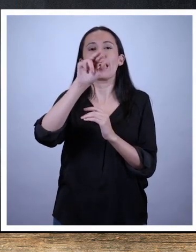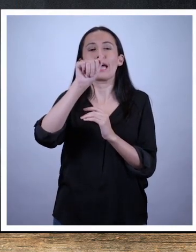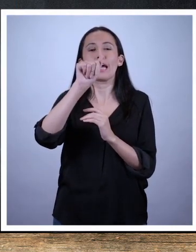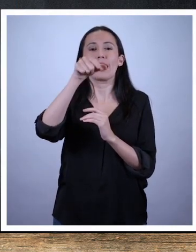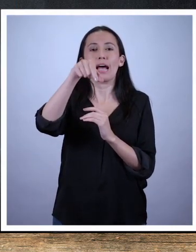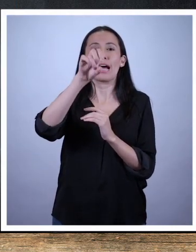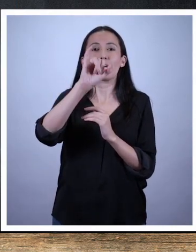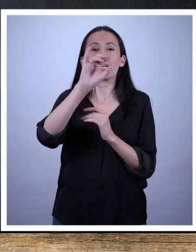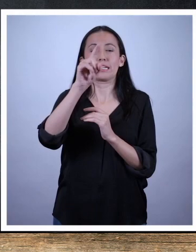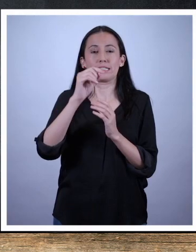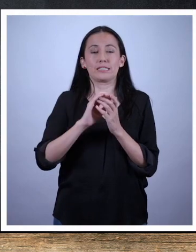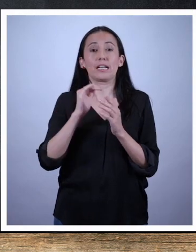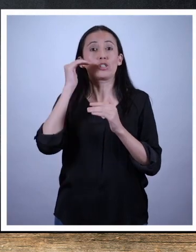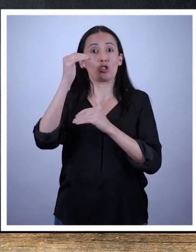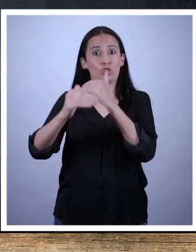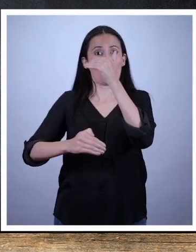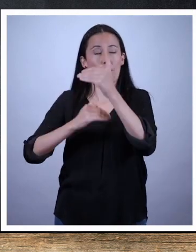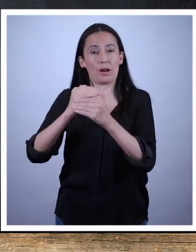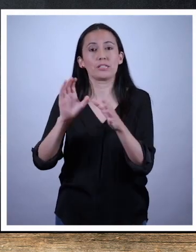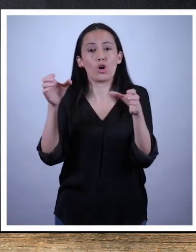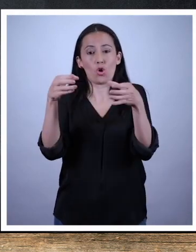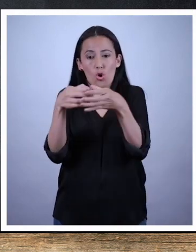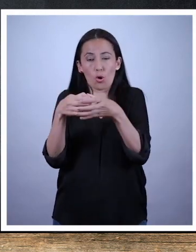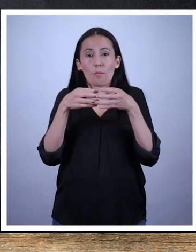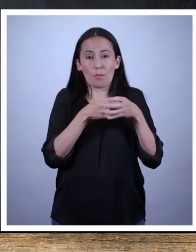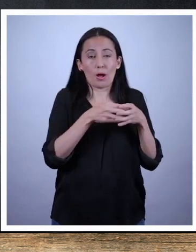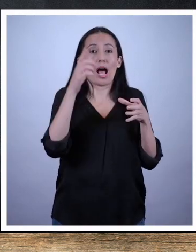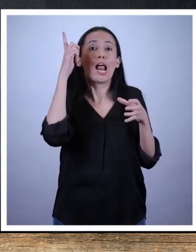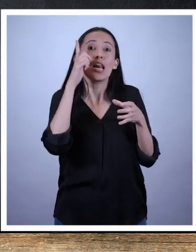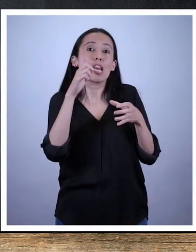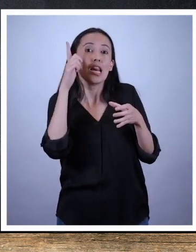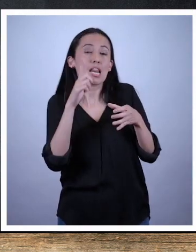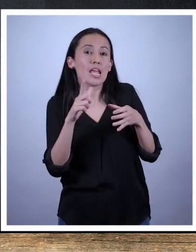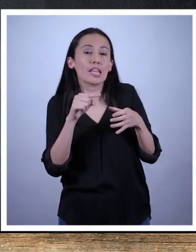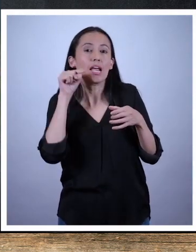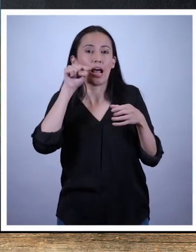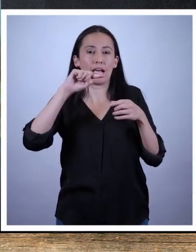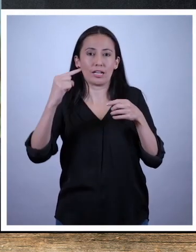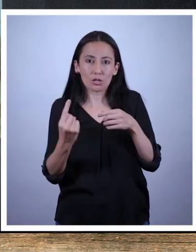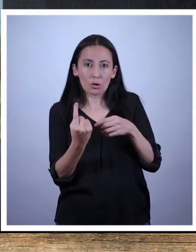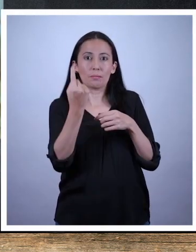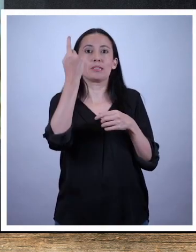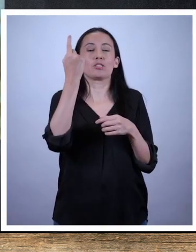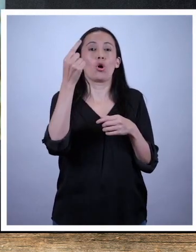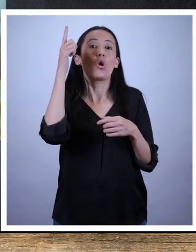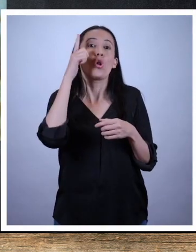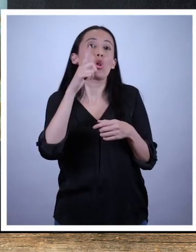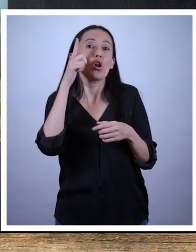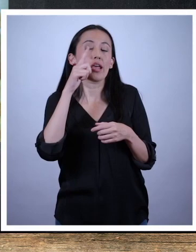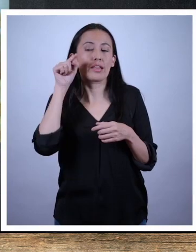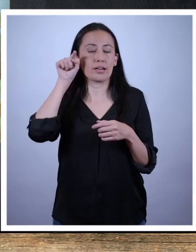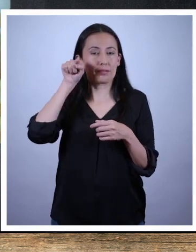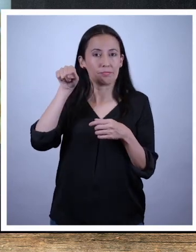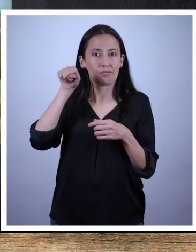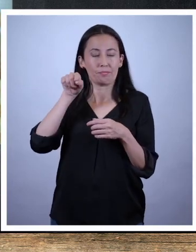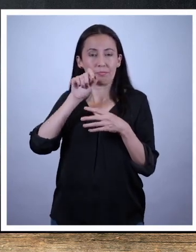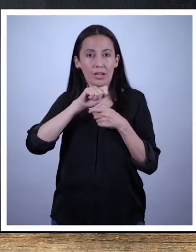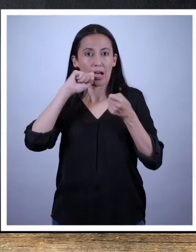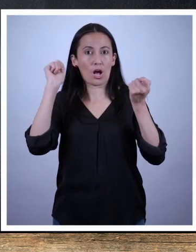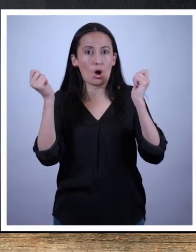pasar de los años, crearon sus propias democracias tribales, donde había un líder que disponía de sus cazadores y sus